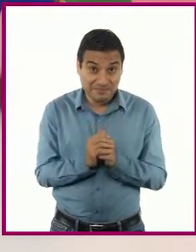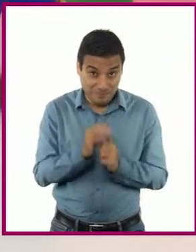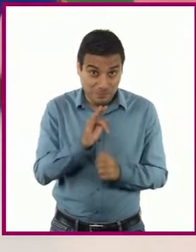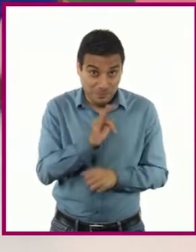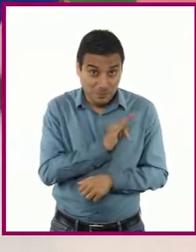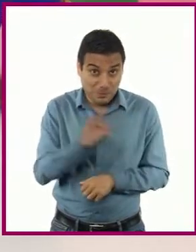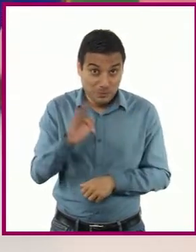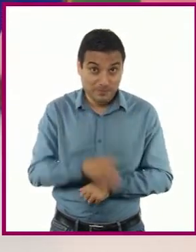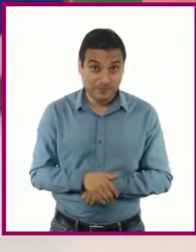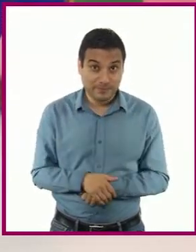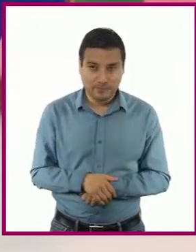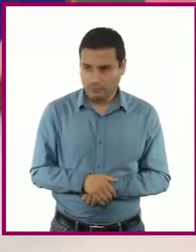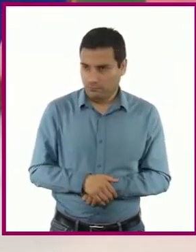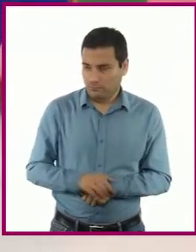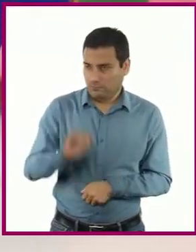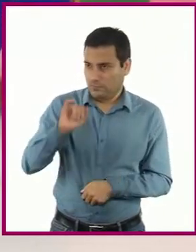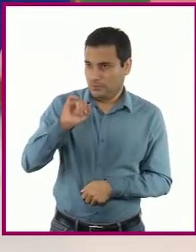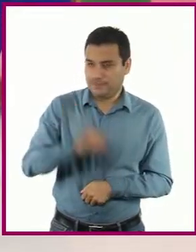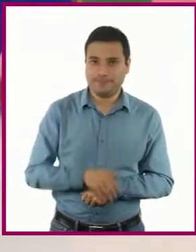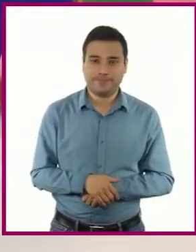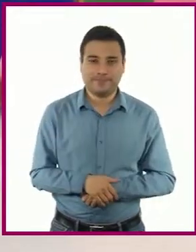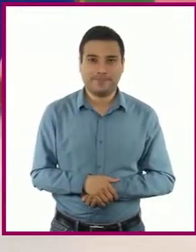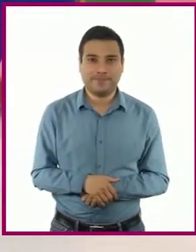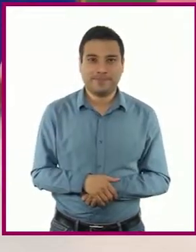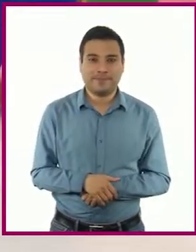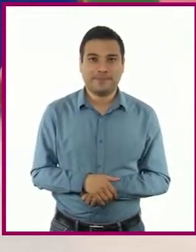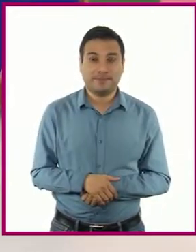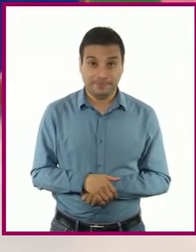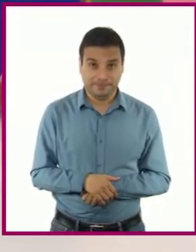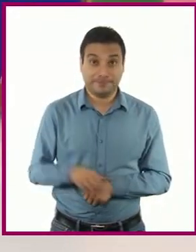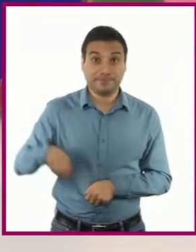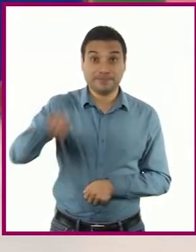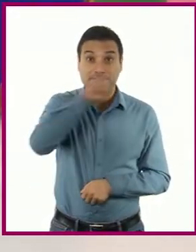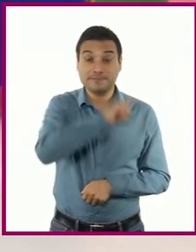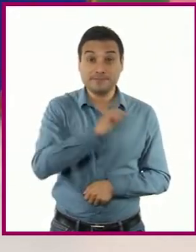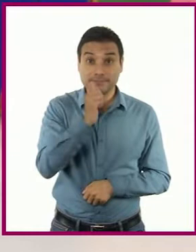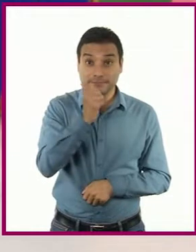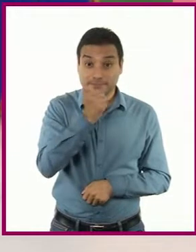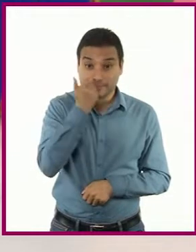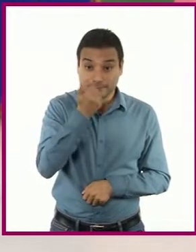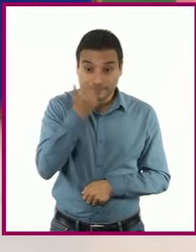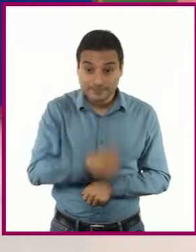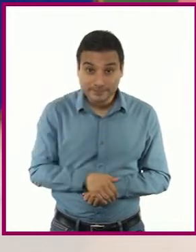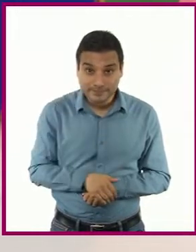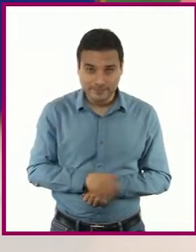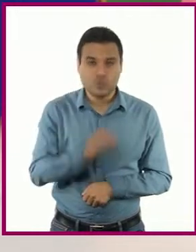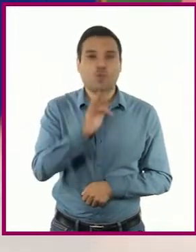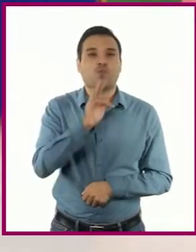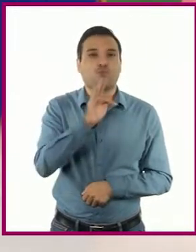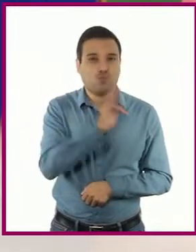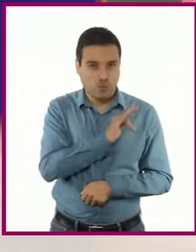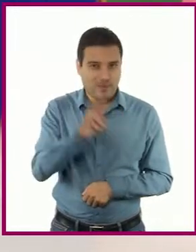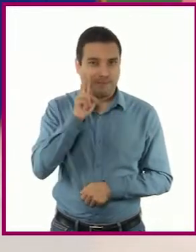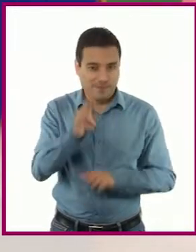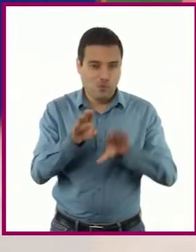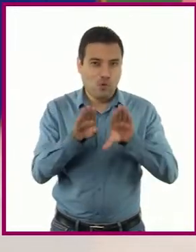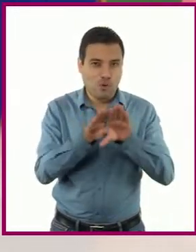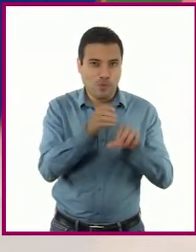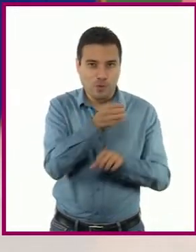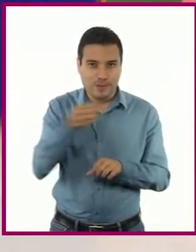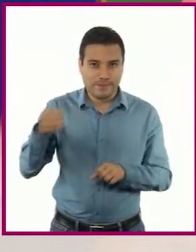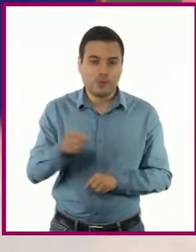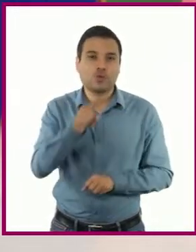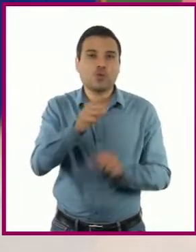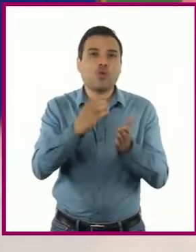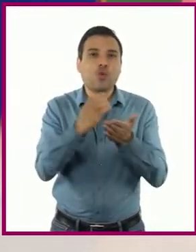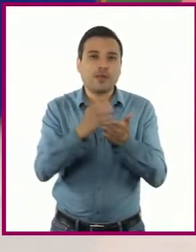opinión? Desde luego. Así las y los alumnos podrán repasar el proceso. En su cuaderno,